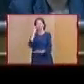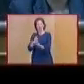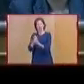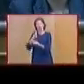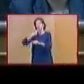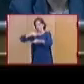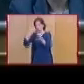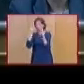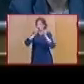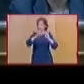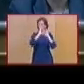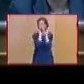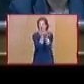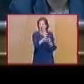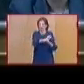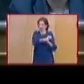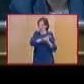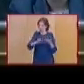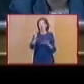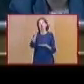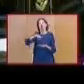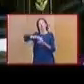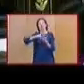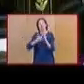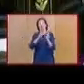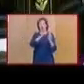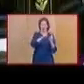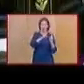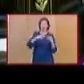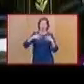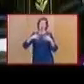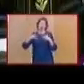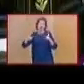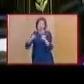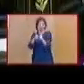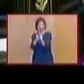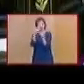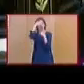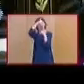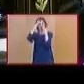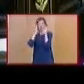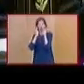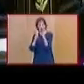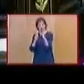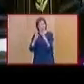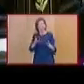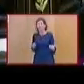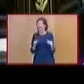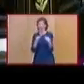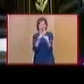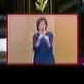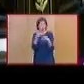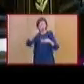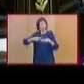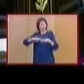y gratuito, también en un sistema educativo y en la atención a la independencia. Estoy de acuerdo con usted en que la mejor política social es